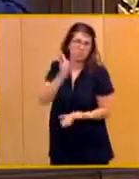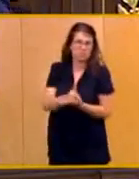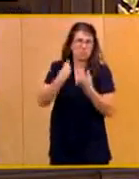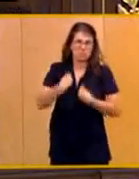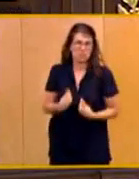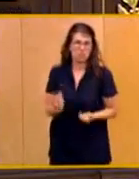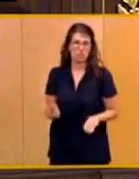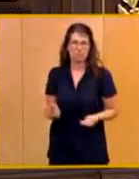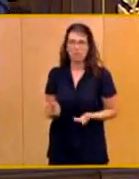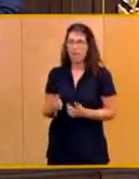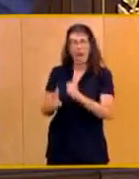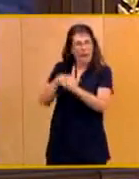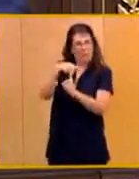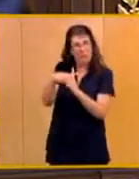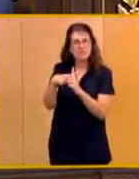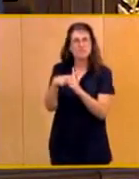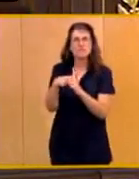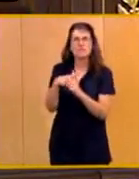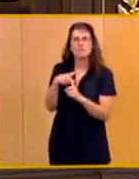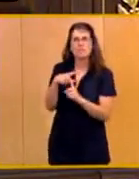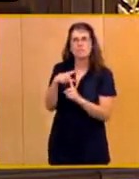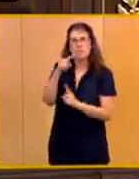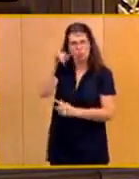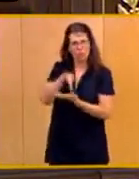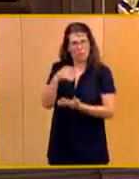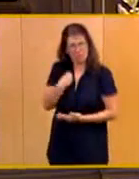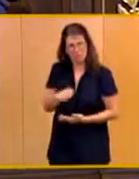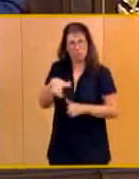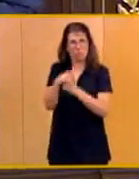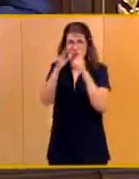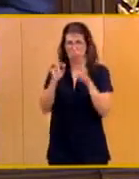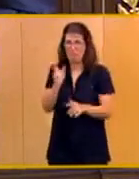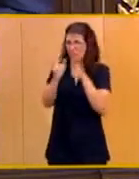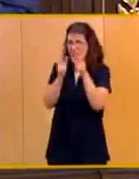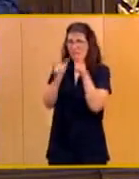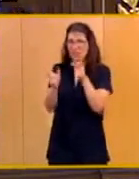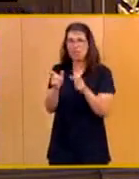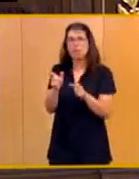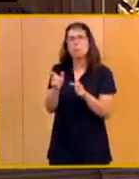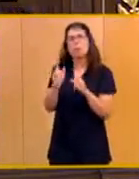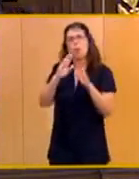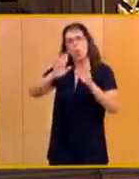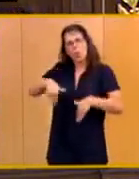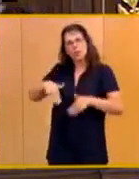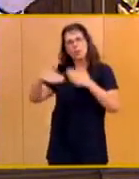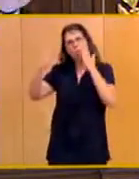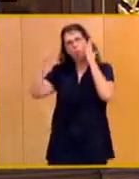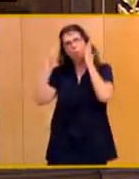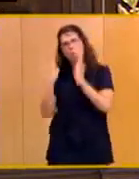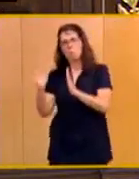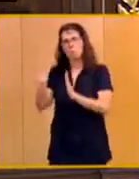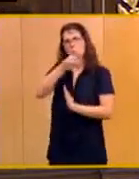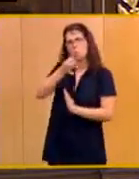de no haber sido una excepción, le debo agradecer el tono clarificador de su última parte de la intervención, porque ha dicho a todos